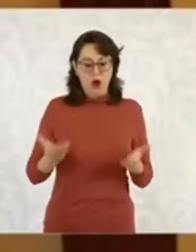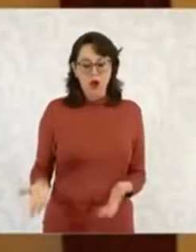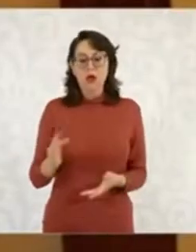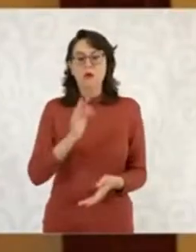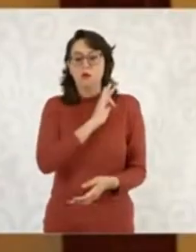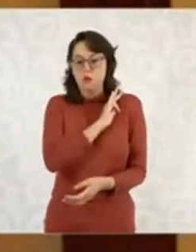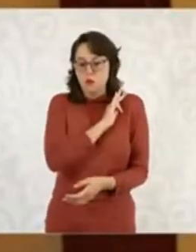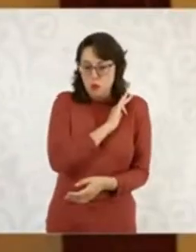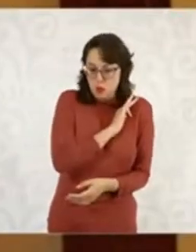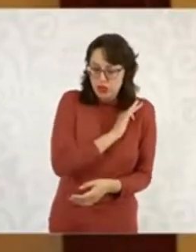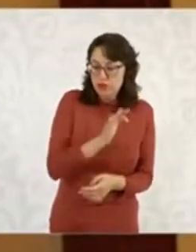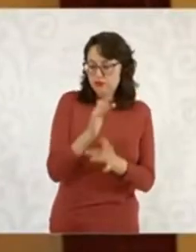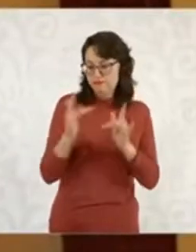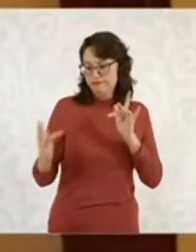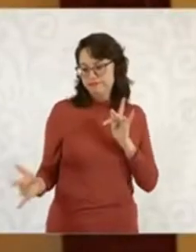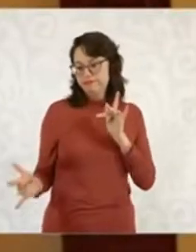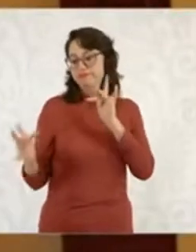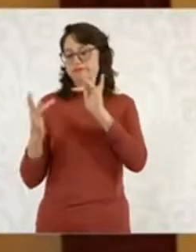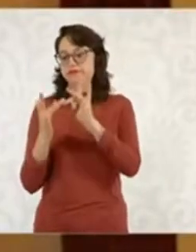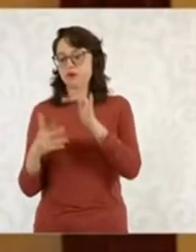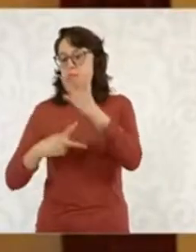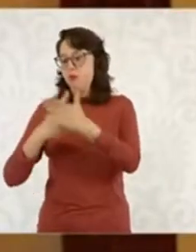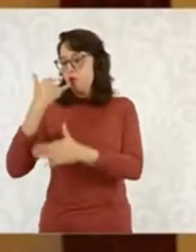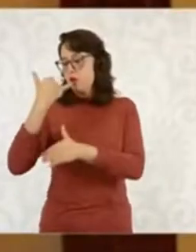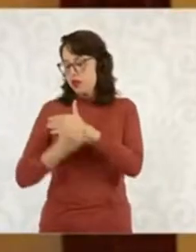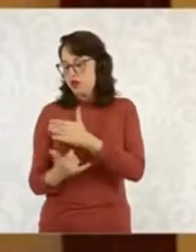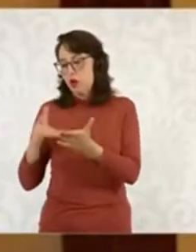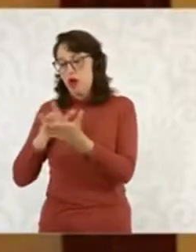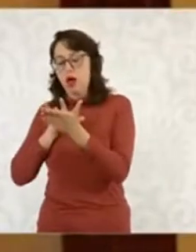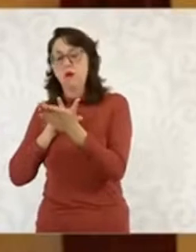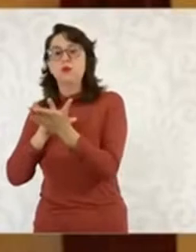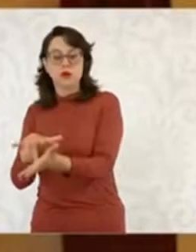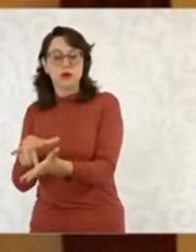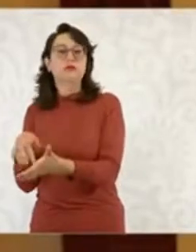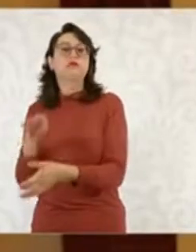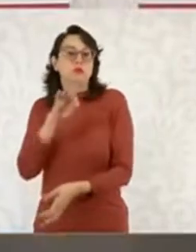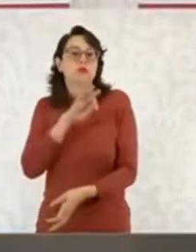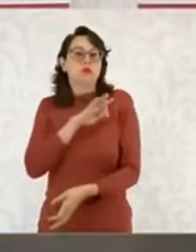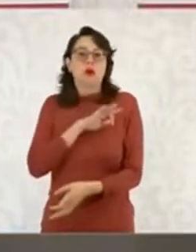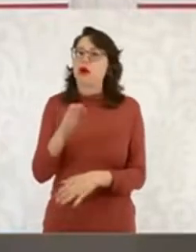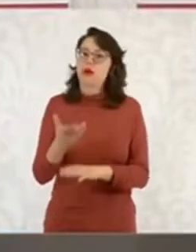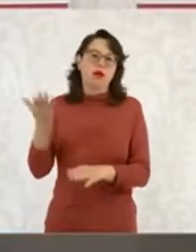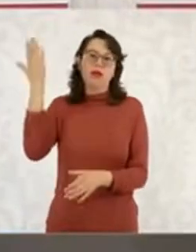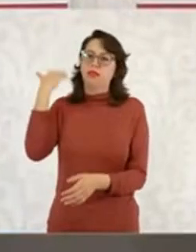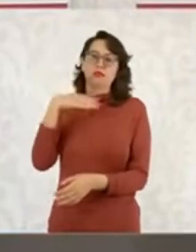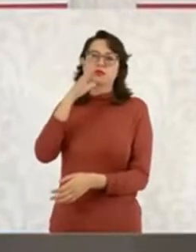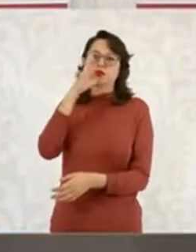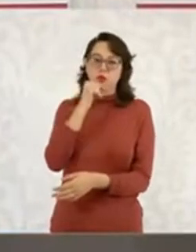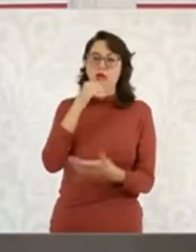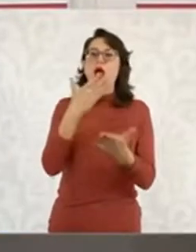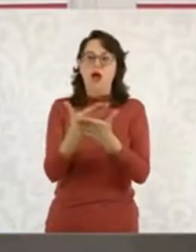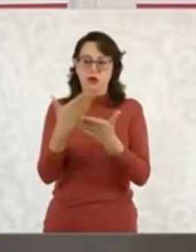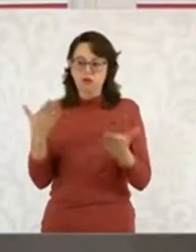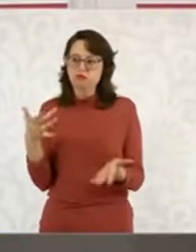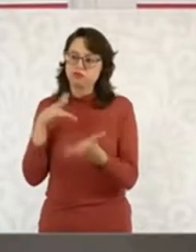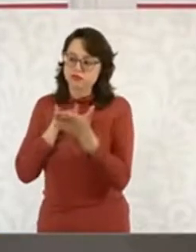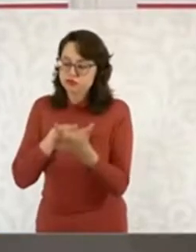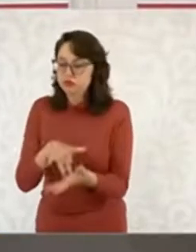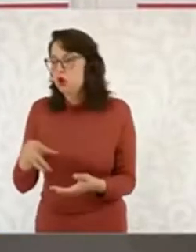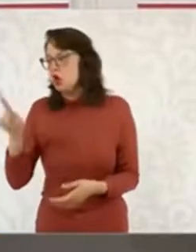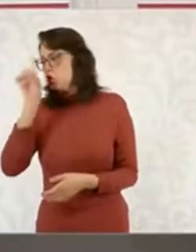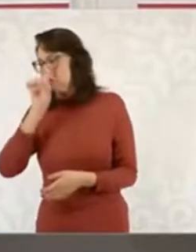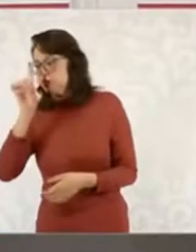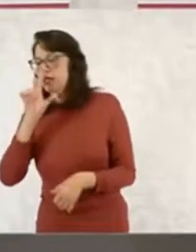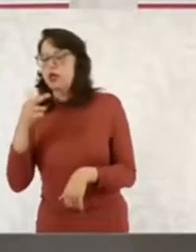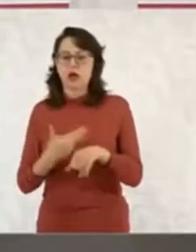a estados y municipios en proyectos de transporte público en donde a veces requieren asesoría, donde requieren conocer los